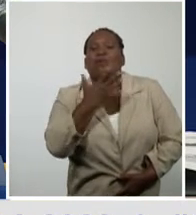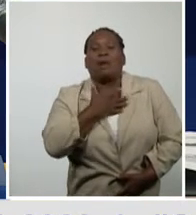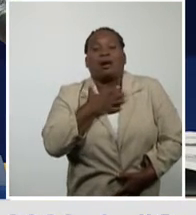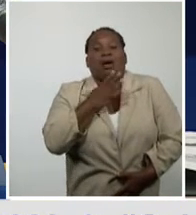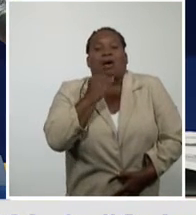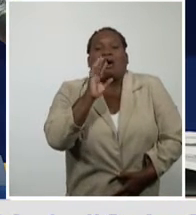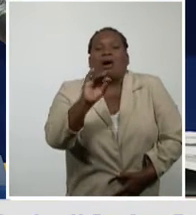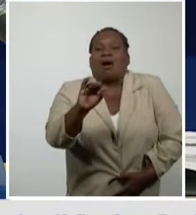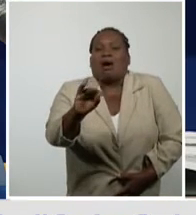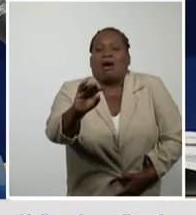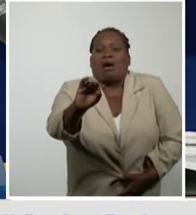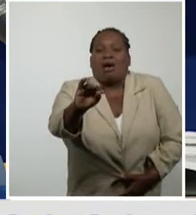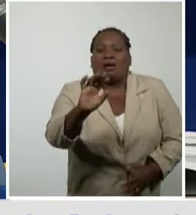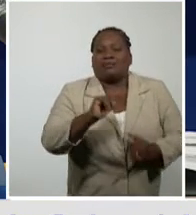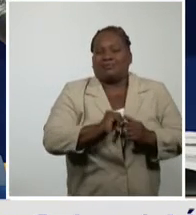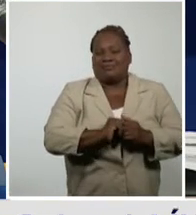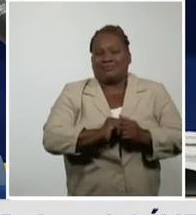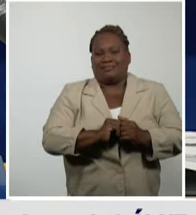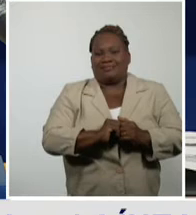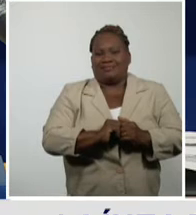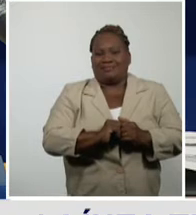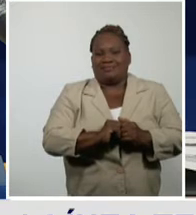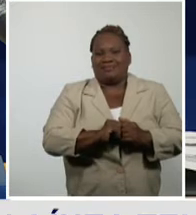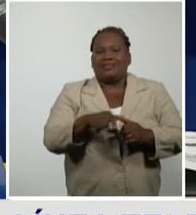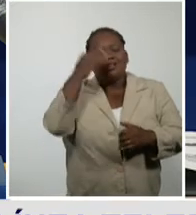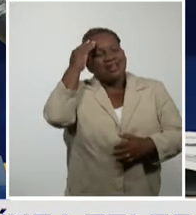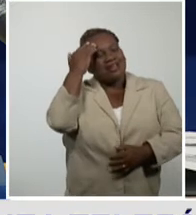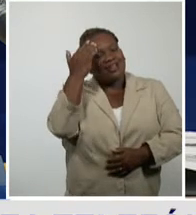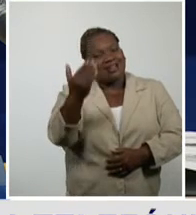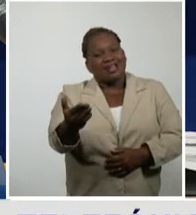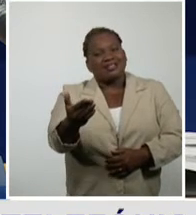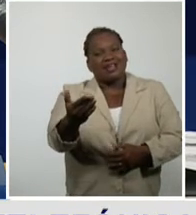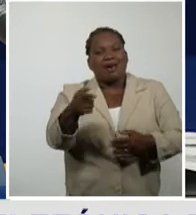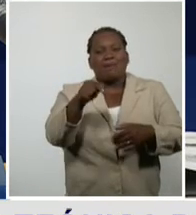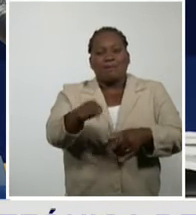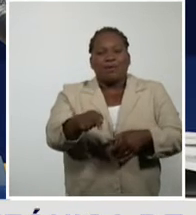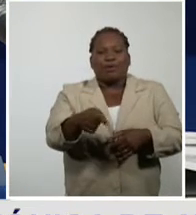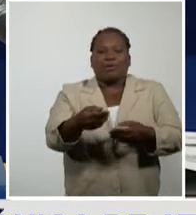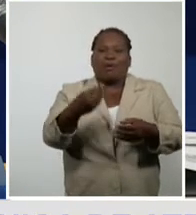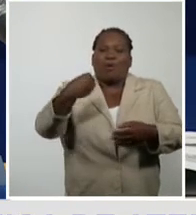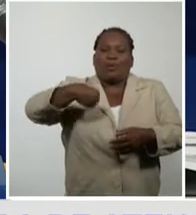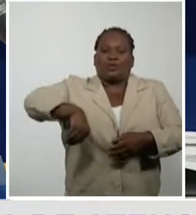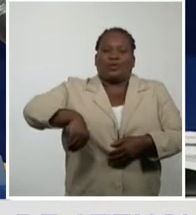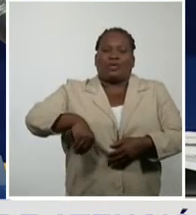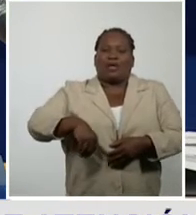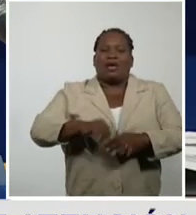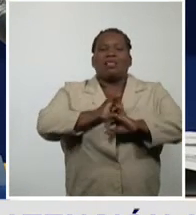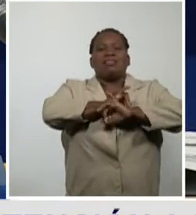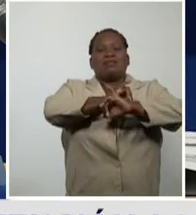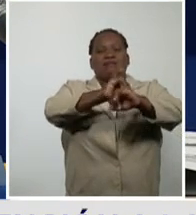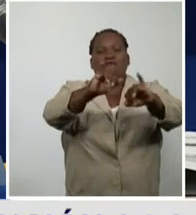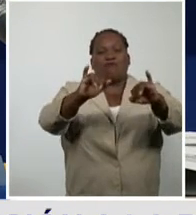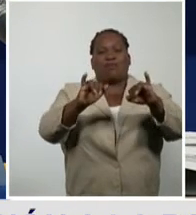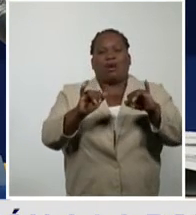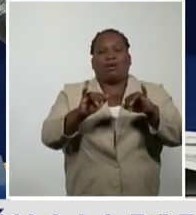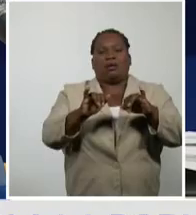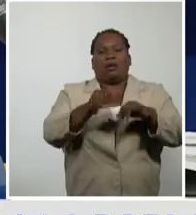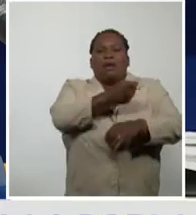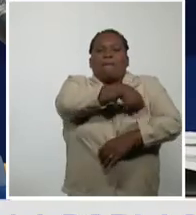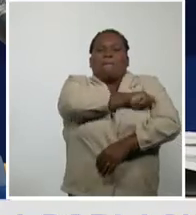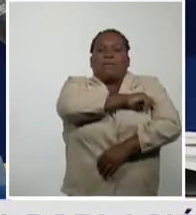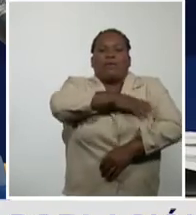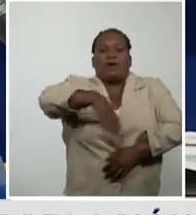tanto y bueno, muchas gracias por esta posibilidad de llevar la información a nuestra población. Y